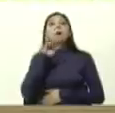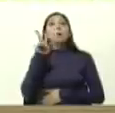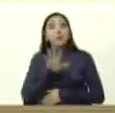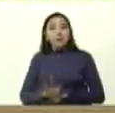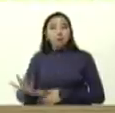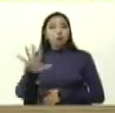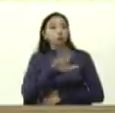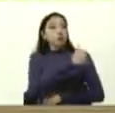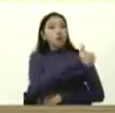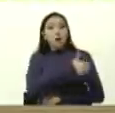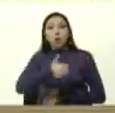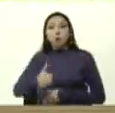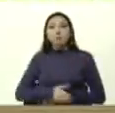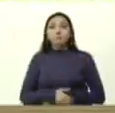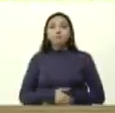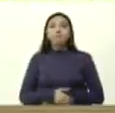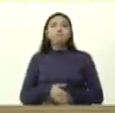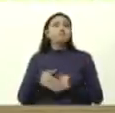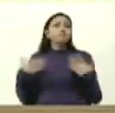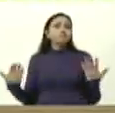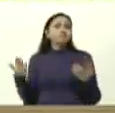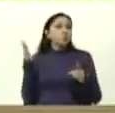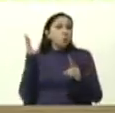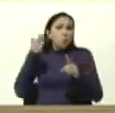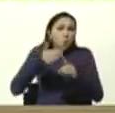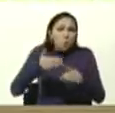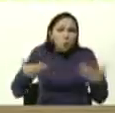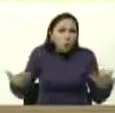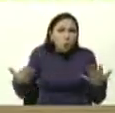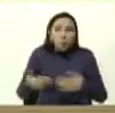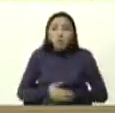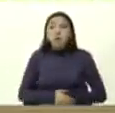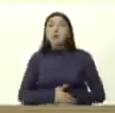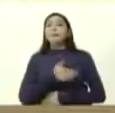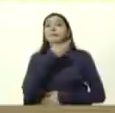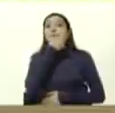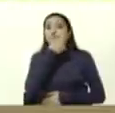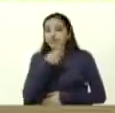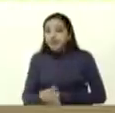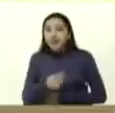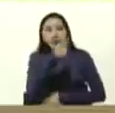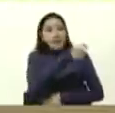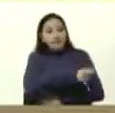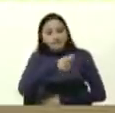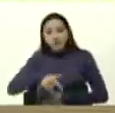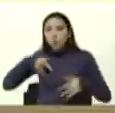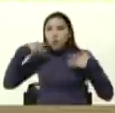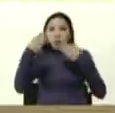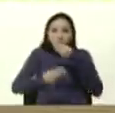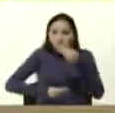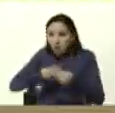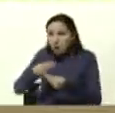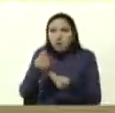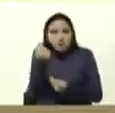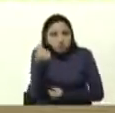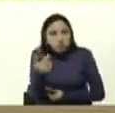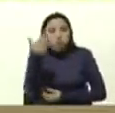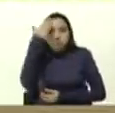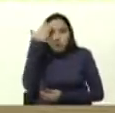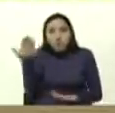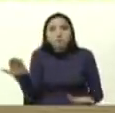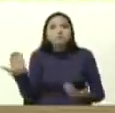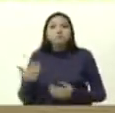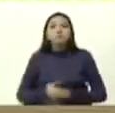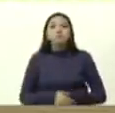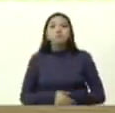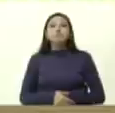nacional. Bueno, ¿qué queremos buscar nosotros? Mayor facilidad para las transacciones de nuestra moneda nacional,